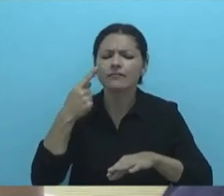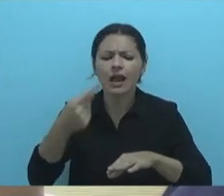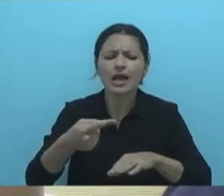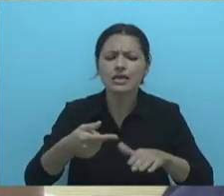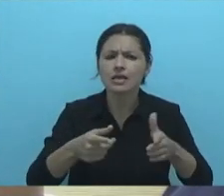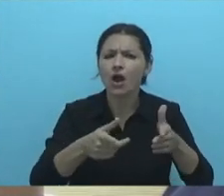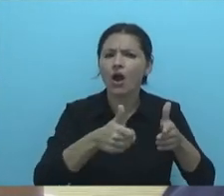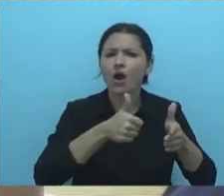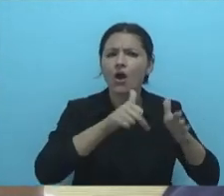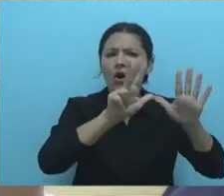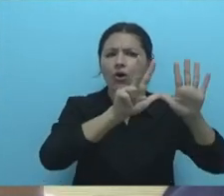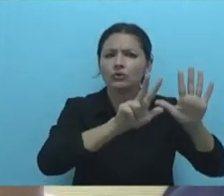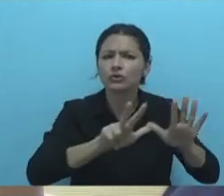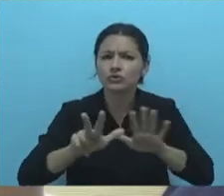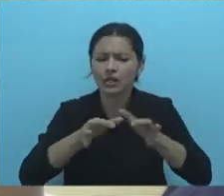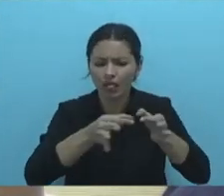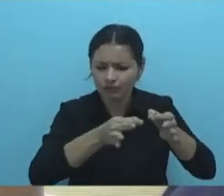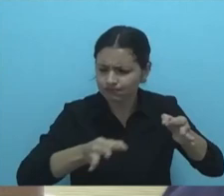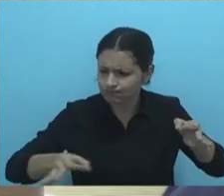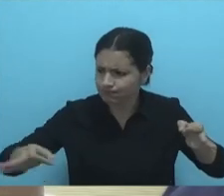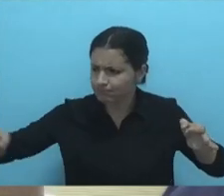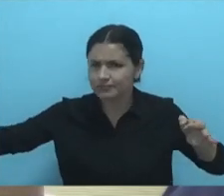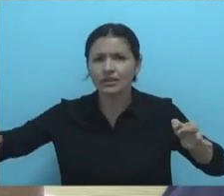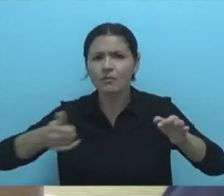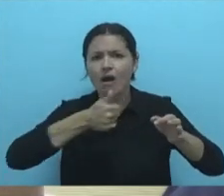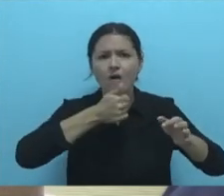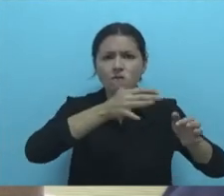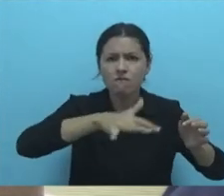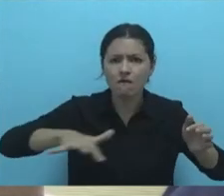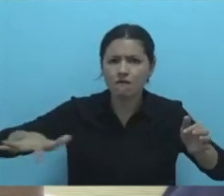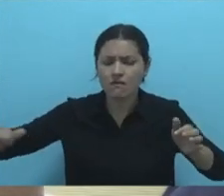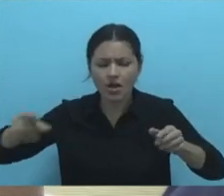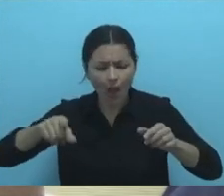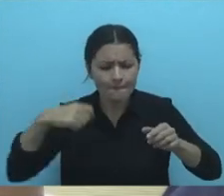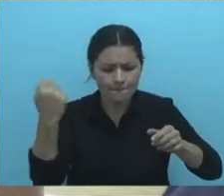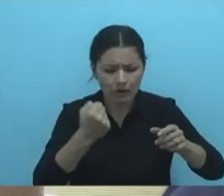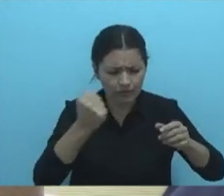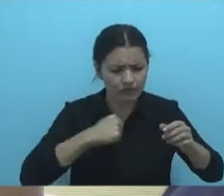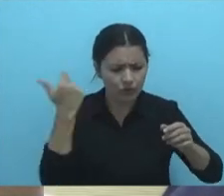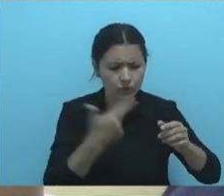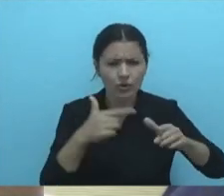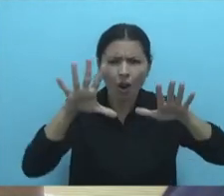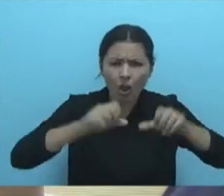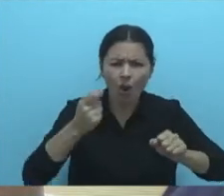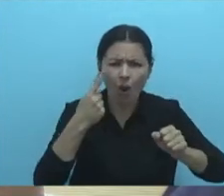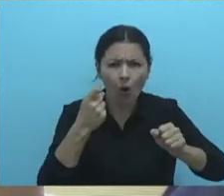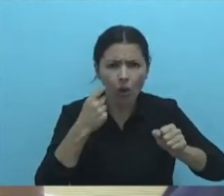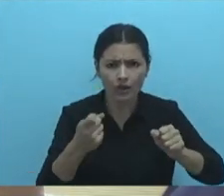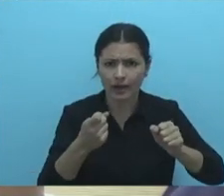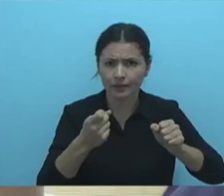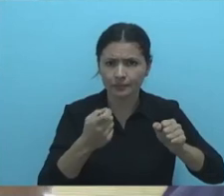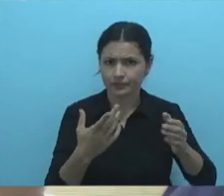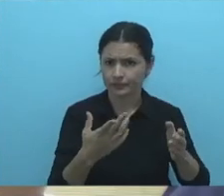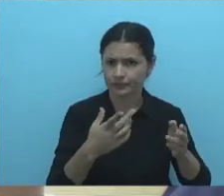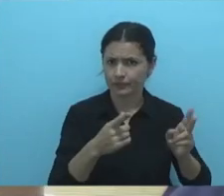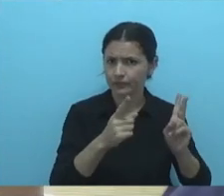800 kilómetros de río Paraná tenga la importancia de pensar Qué significa la soberanía sobre el río Paraná y la otra cuestión